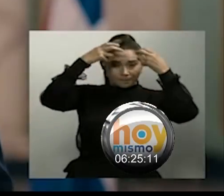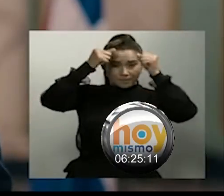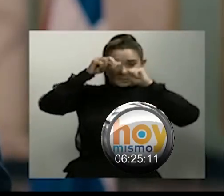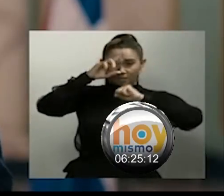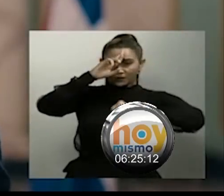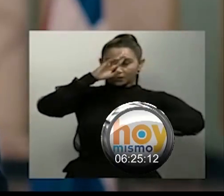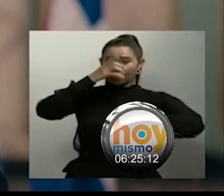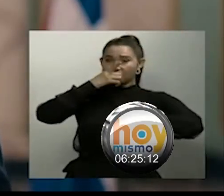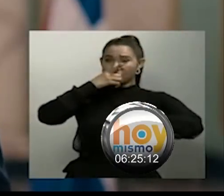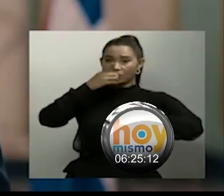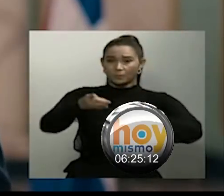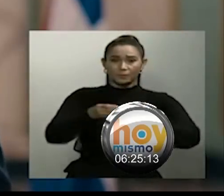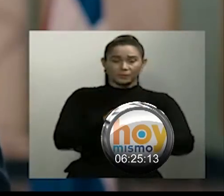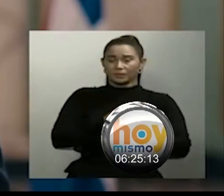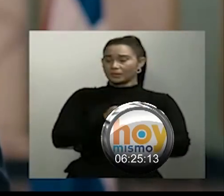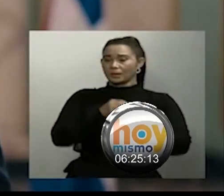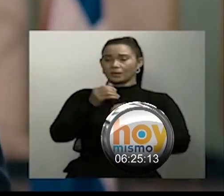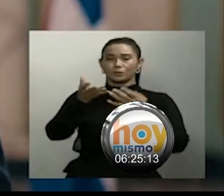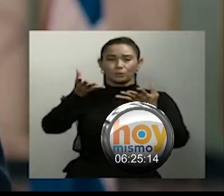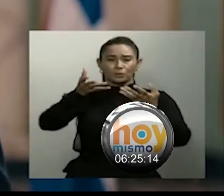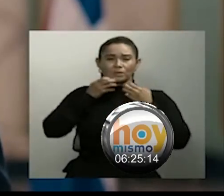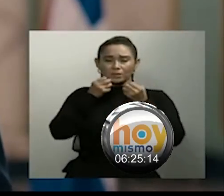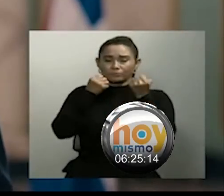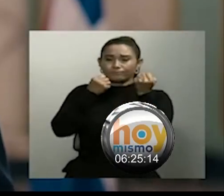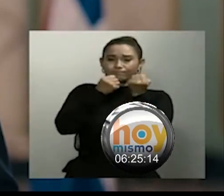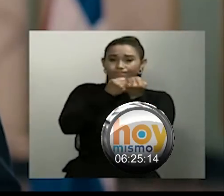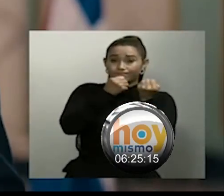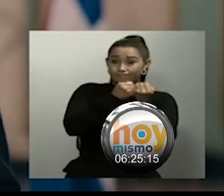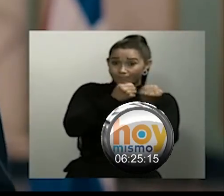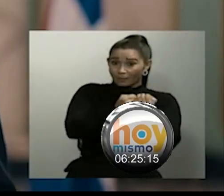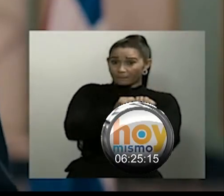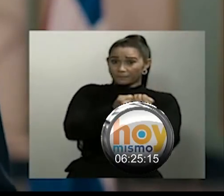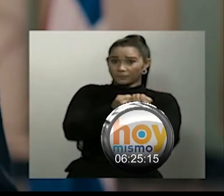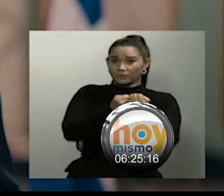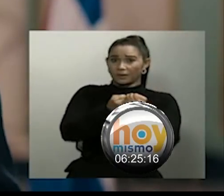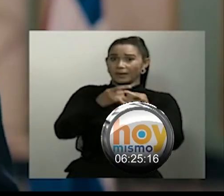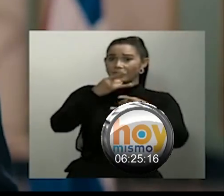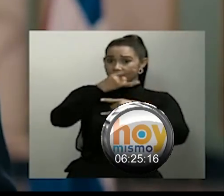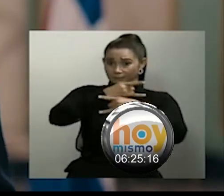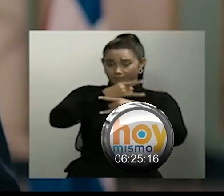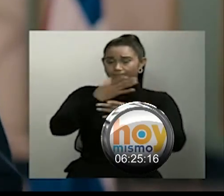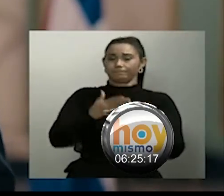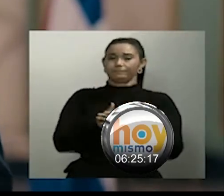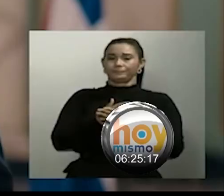especializada especialmente a la prensa digital, y era un salón grande que me imaginé que fue